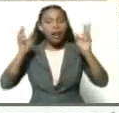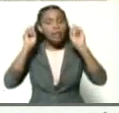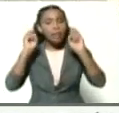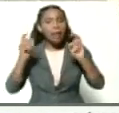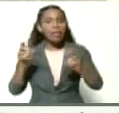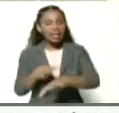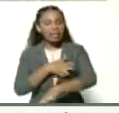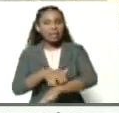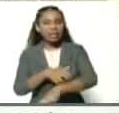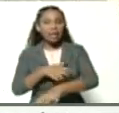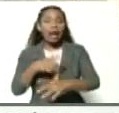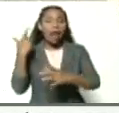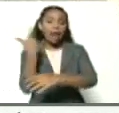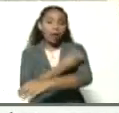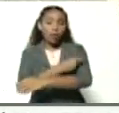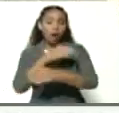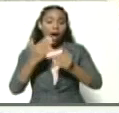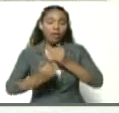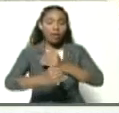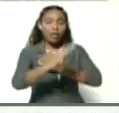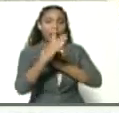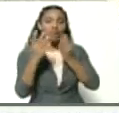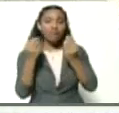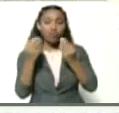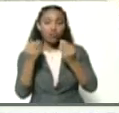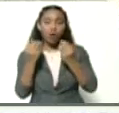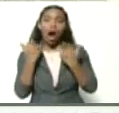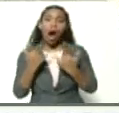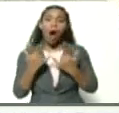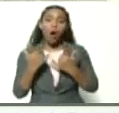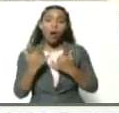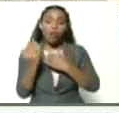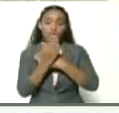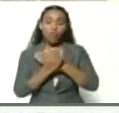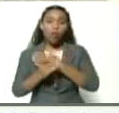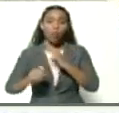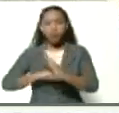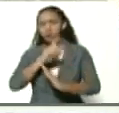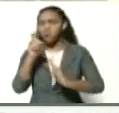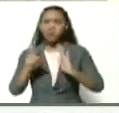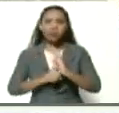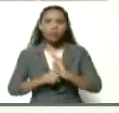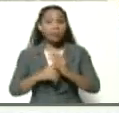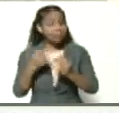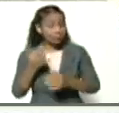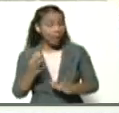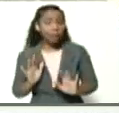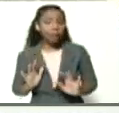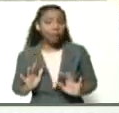las vacunas avanzaron muchísimo. Ahora protegen totalmente, ¿verdad?